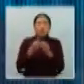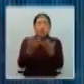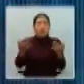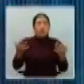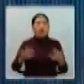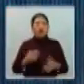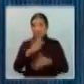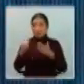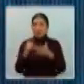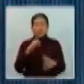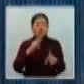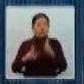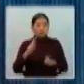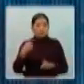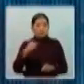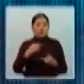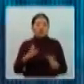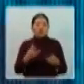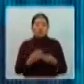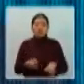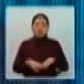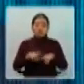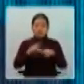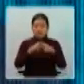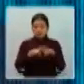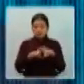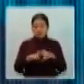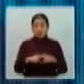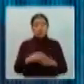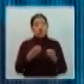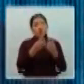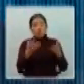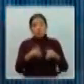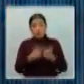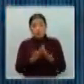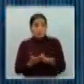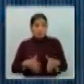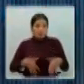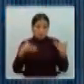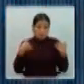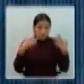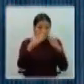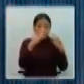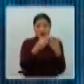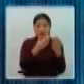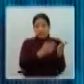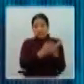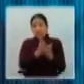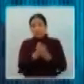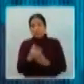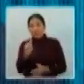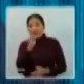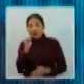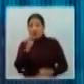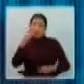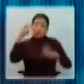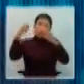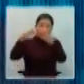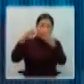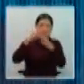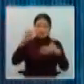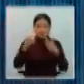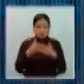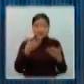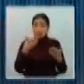población. Ese es un tema central. Cómo estamos en vivienda, cómo estamos en servicios básicos, en fin,